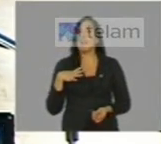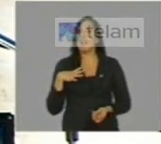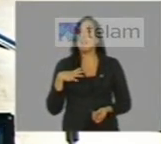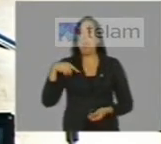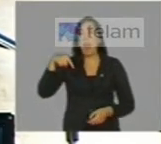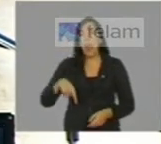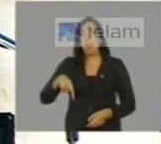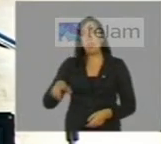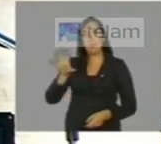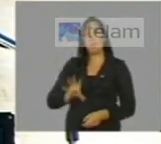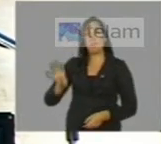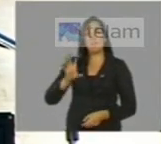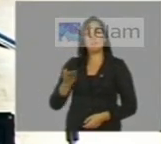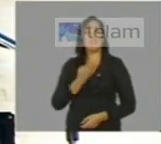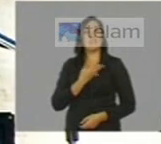de Santa Fe.